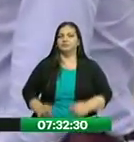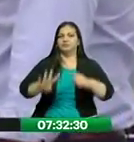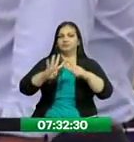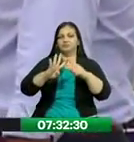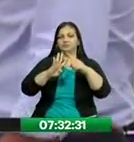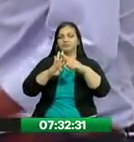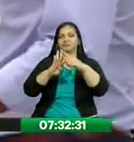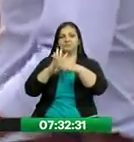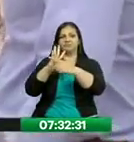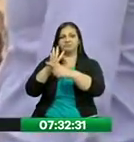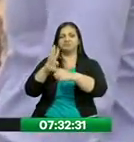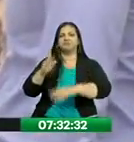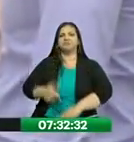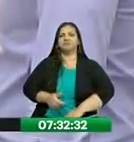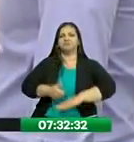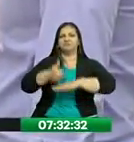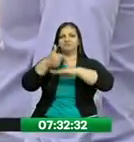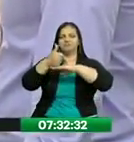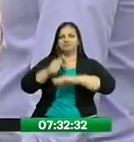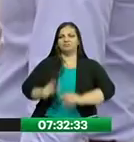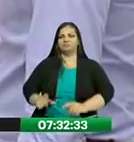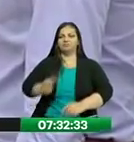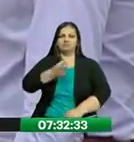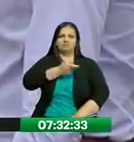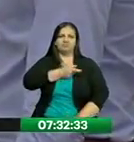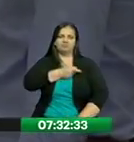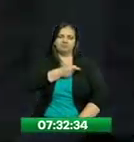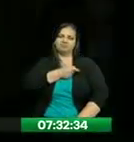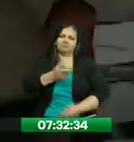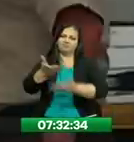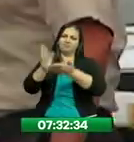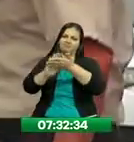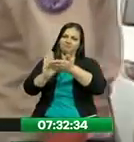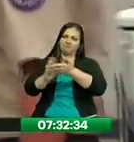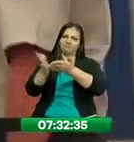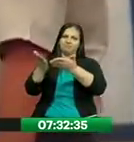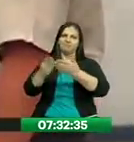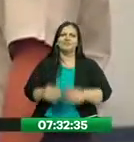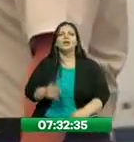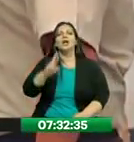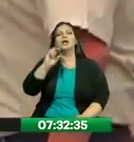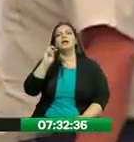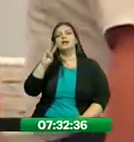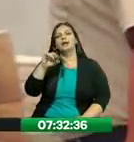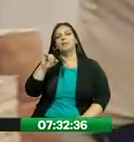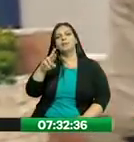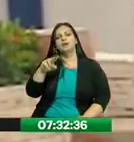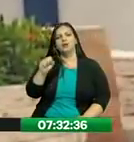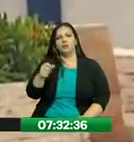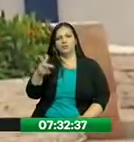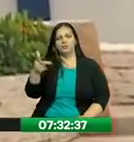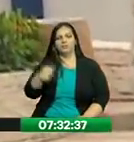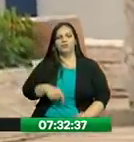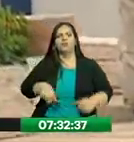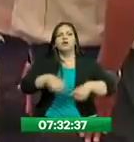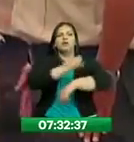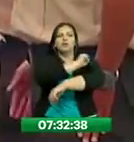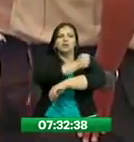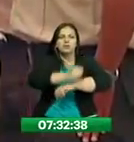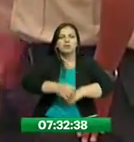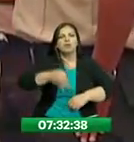Se trata del general Ramiro Ortega, jefe de la zona 8, el coronel Ángel Zapata de la zona